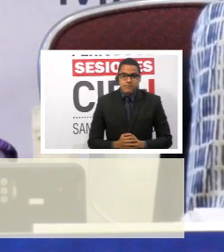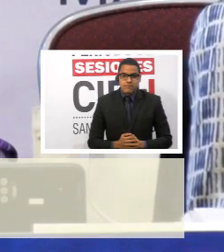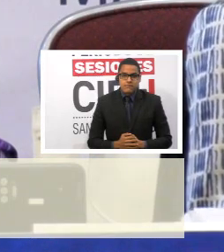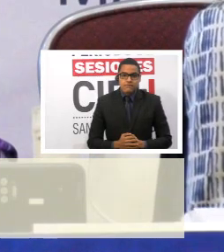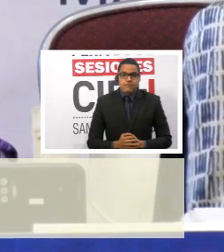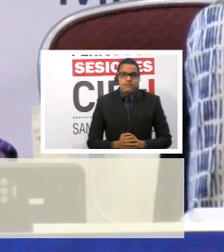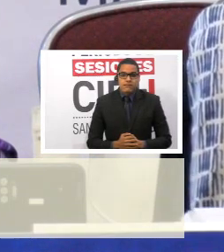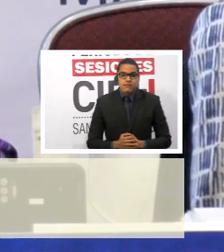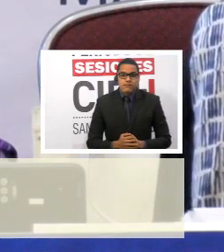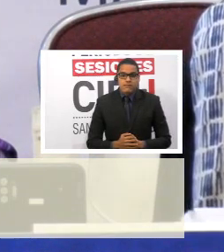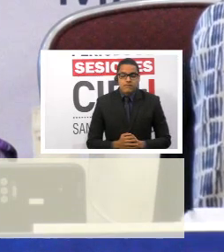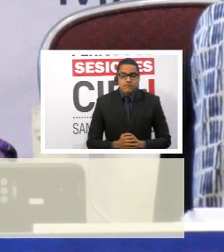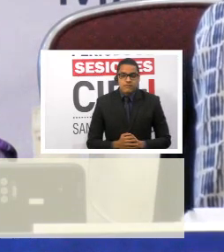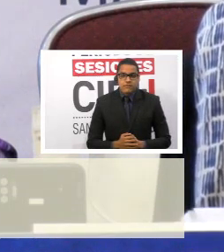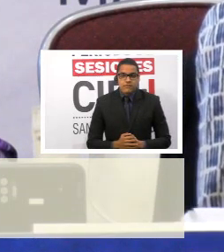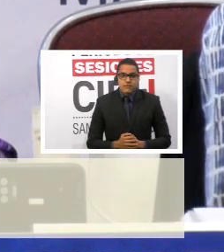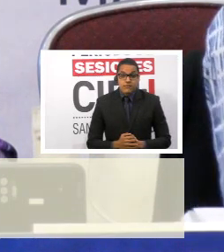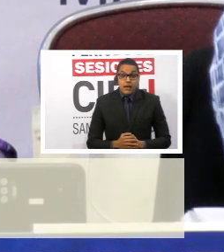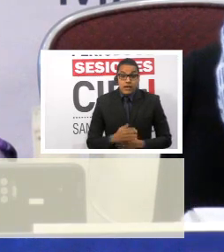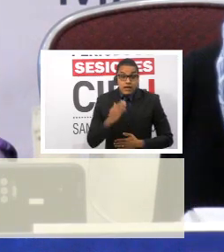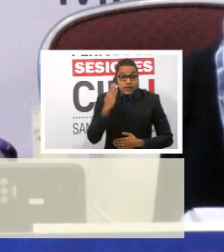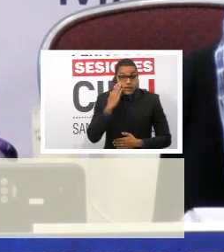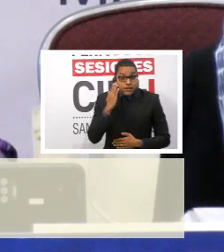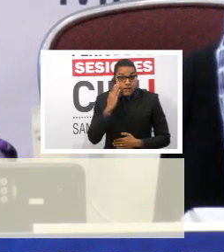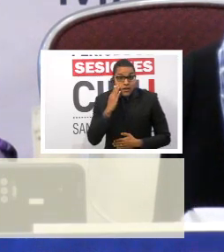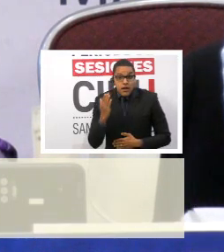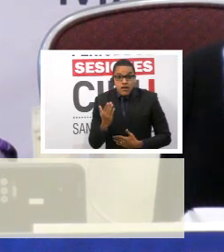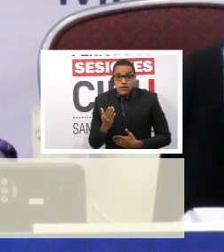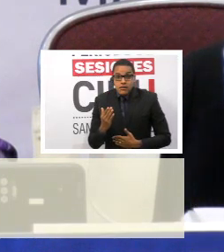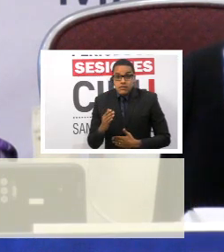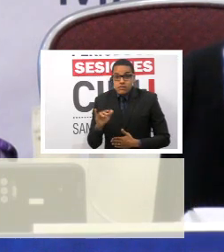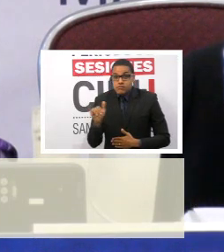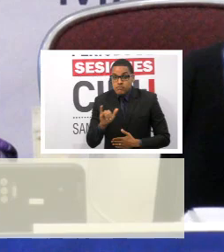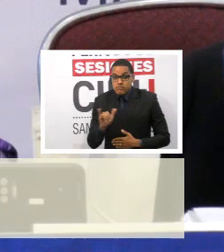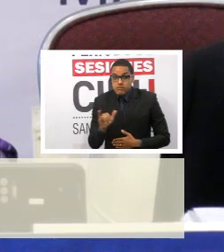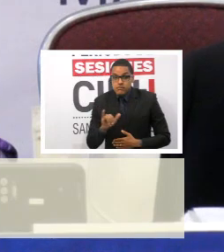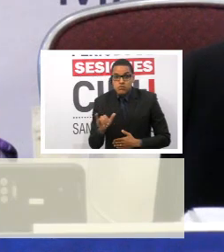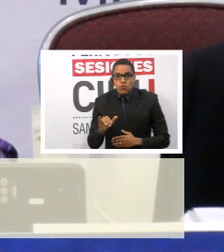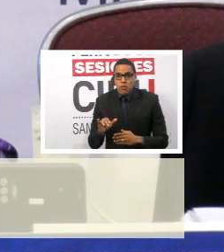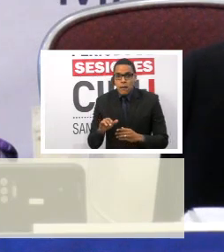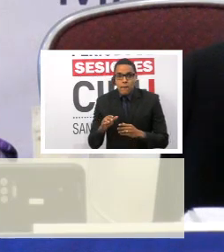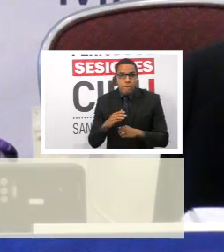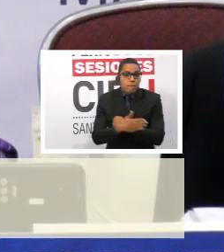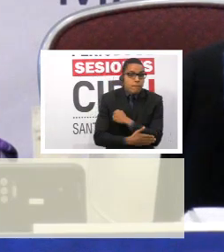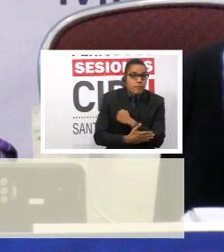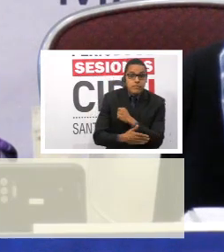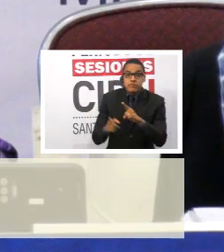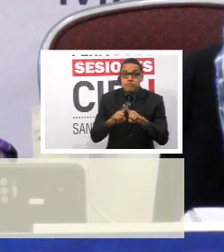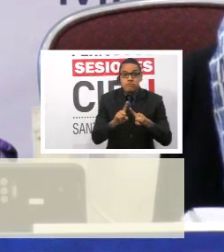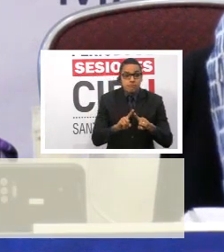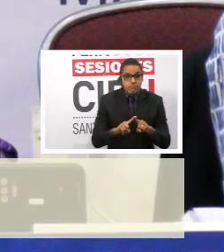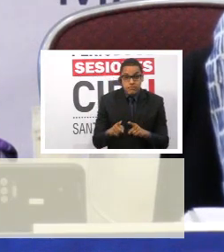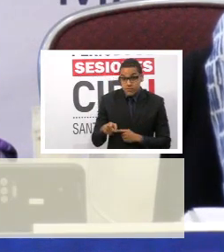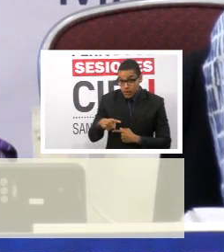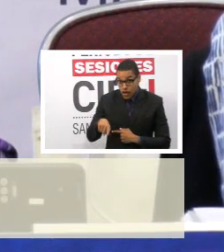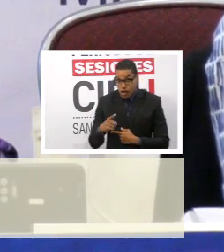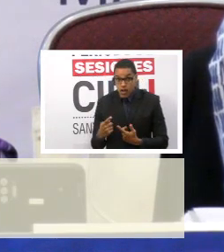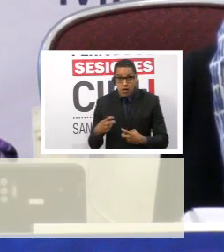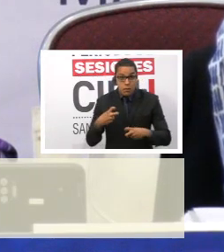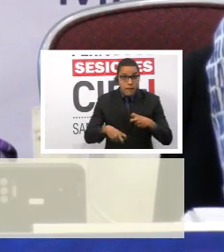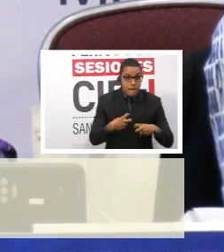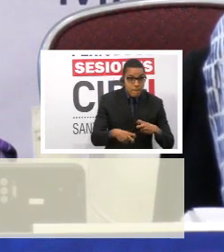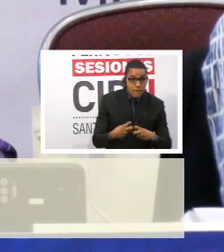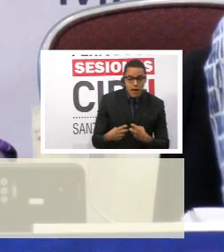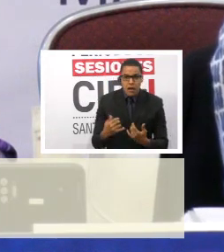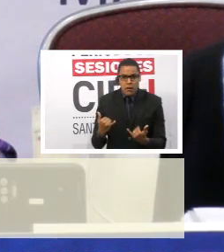en serio con prisión a billón adicional de respuestas metroplús específicamente les formó ni